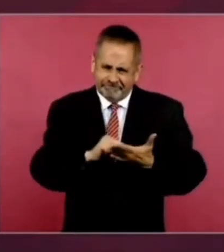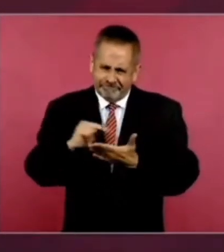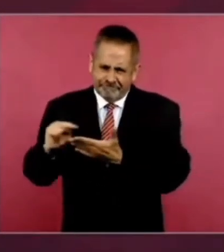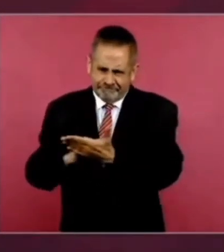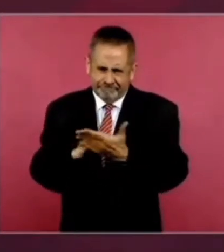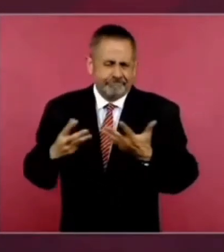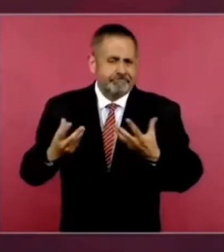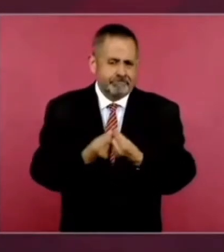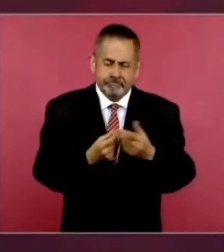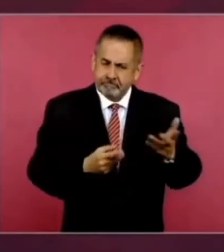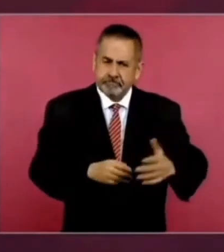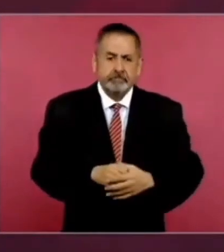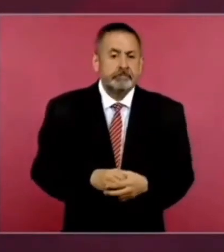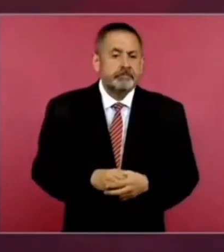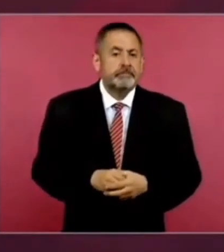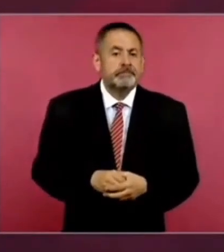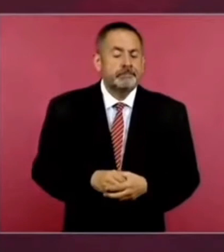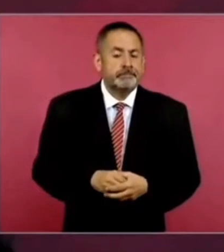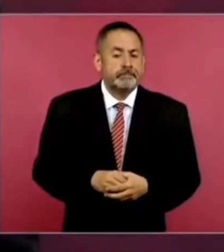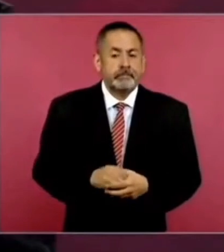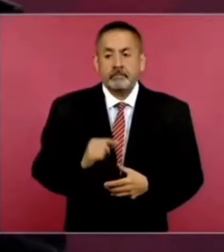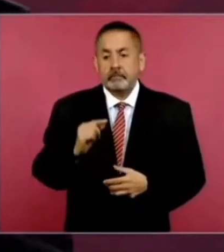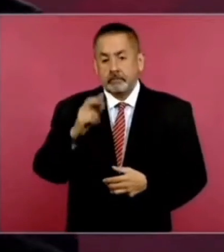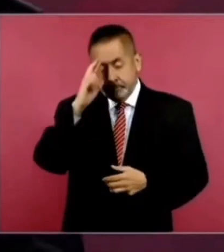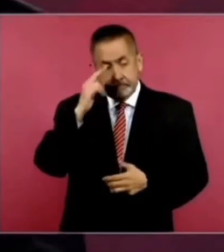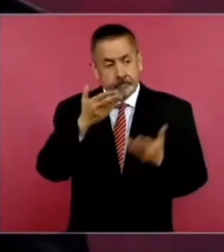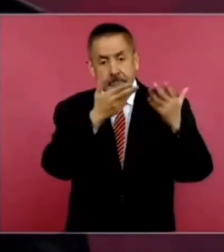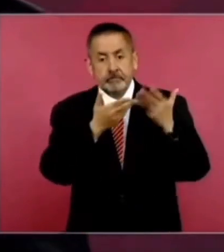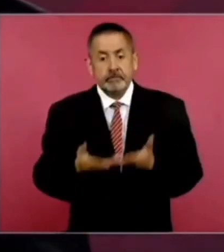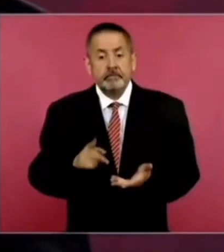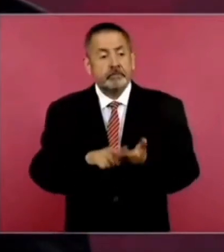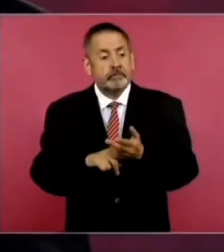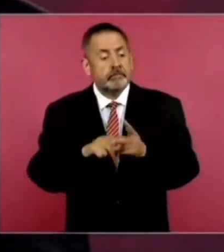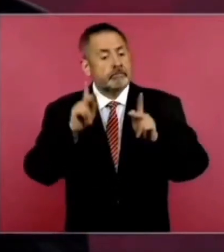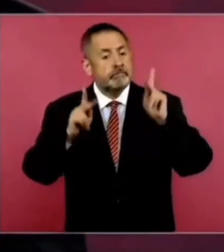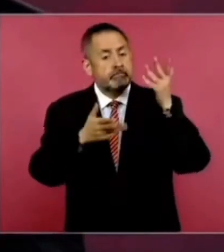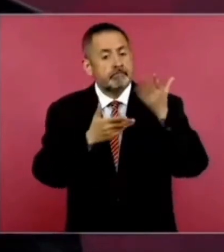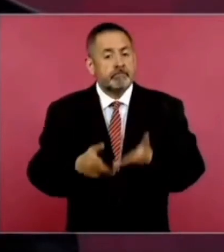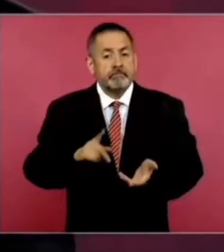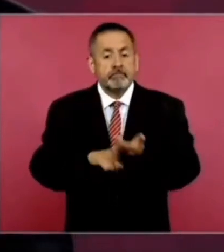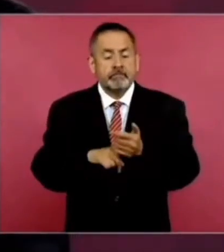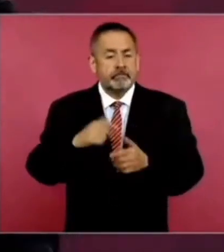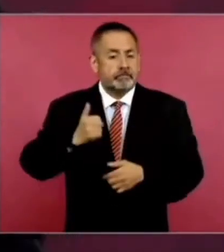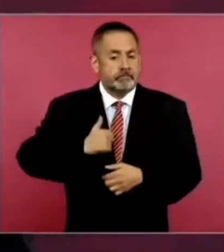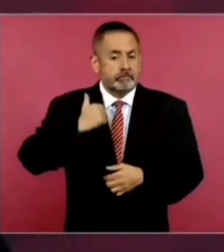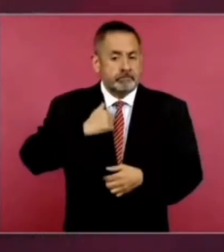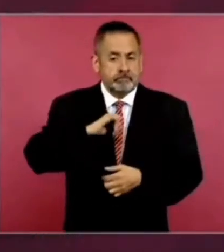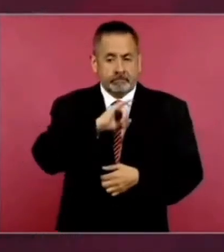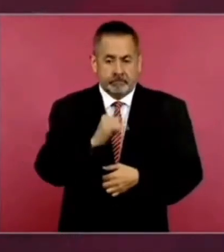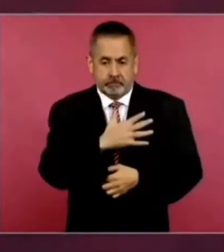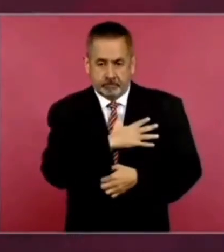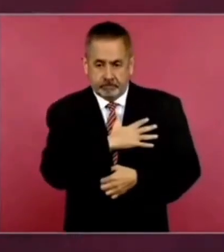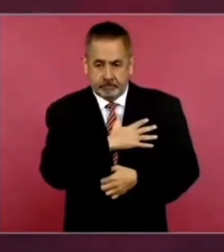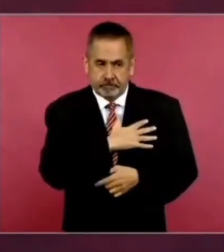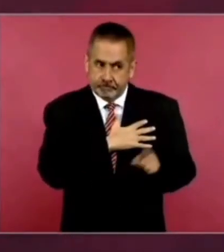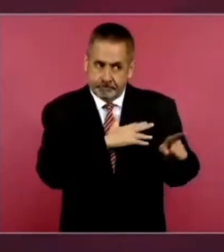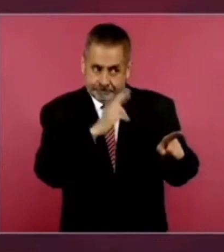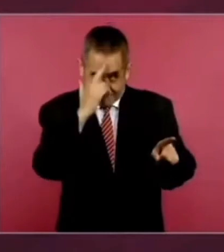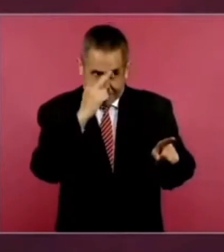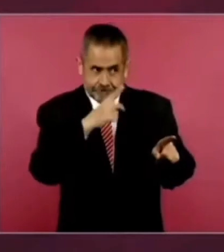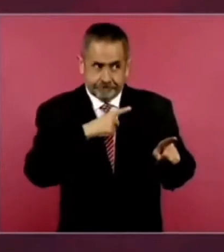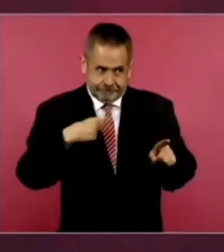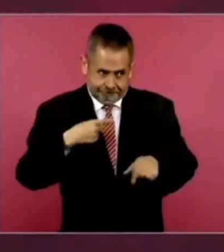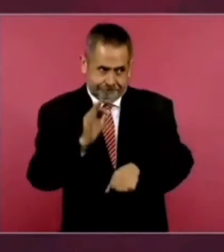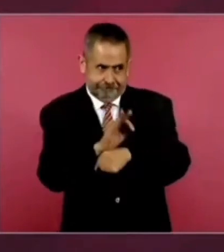Ya les platiqué que cuando vino el primer ministro Trudeau, le dije que nos debía ahí